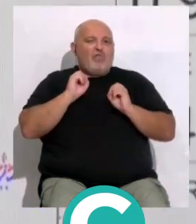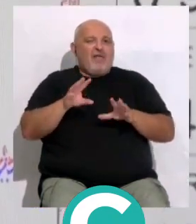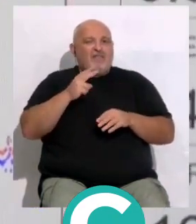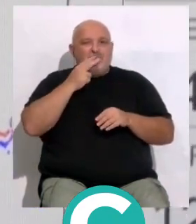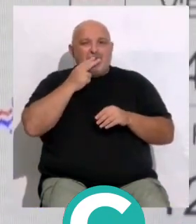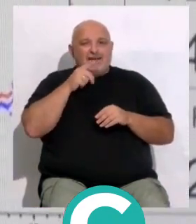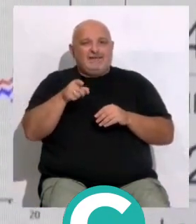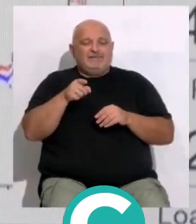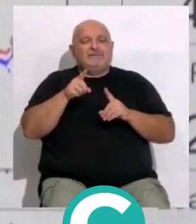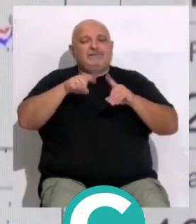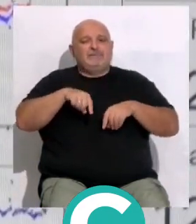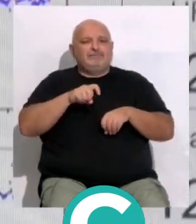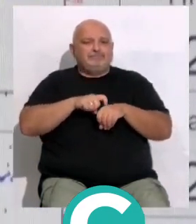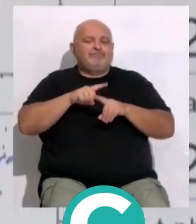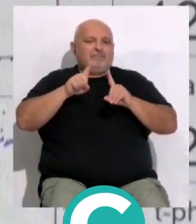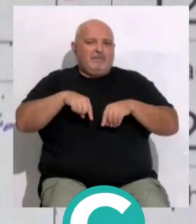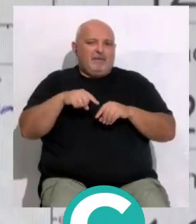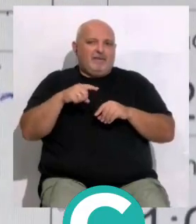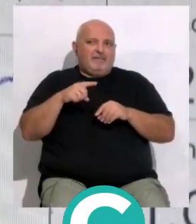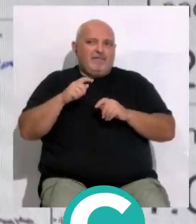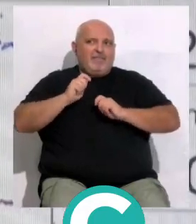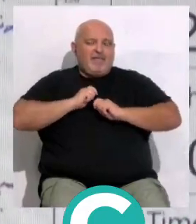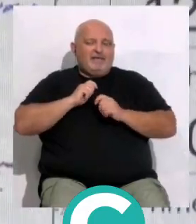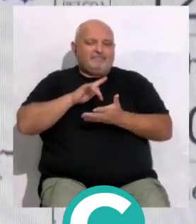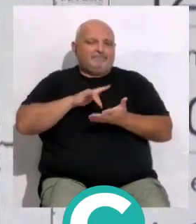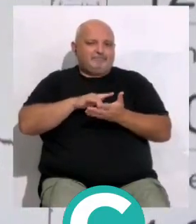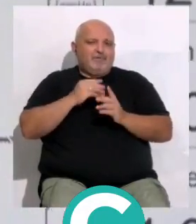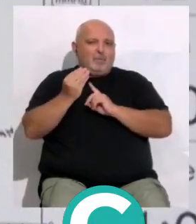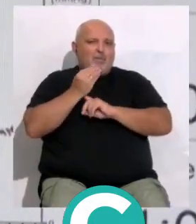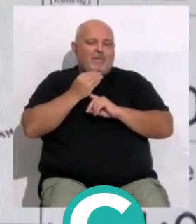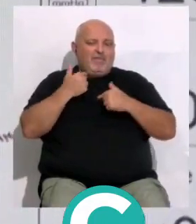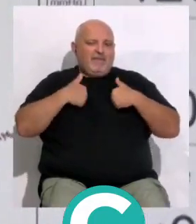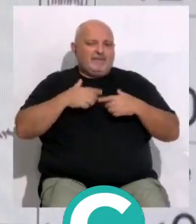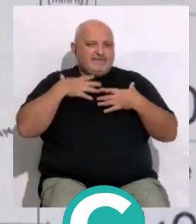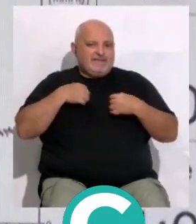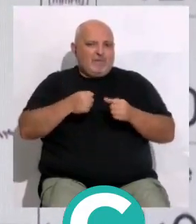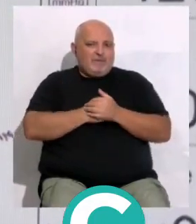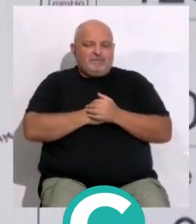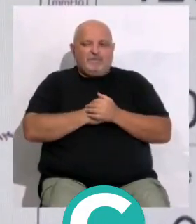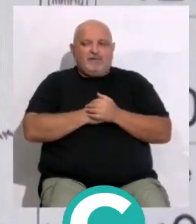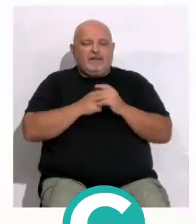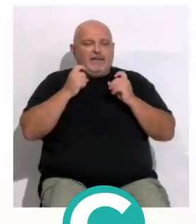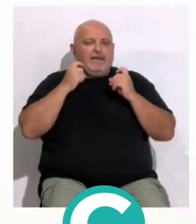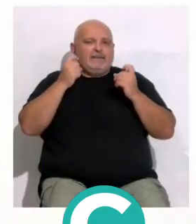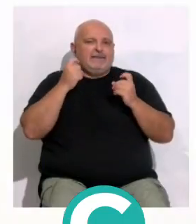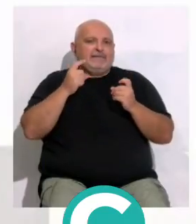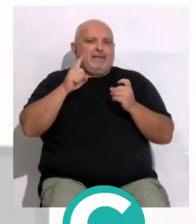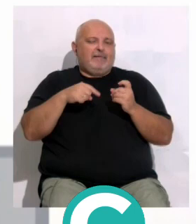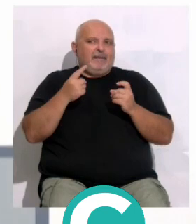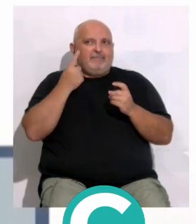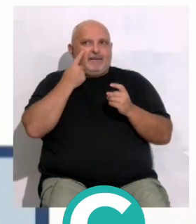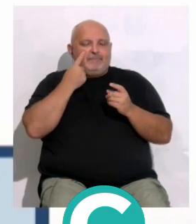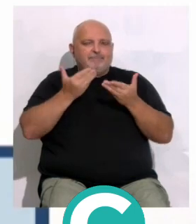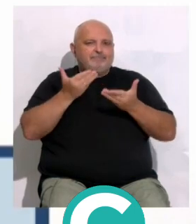fumar, entre otros aspectos, también les supusieron trabas para el cuidado de su salud. Lo habían intentado y bien no